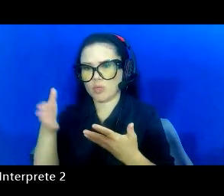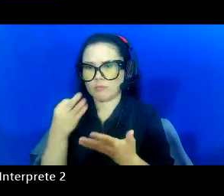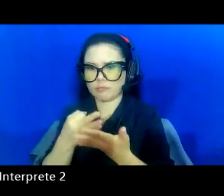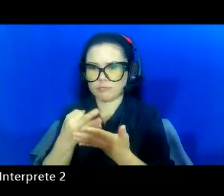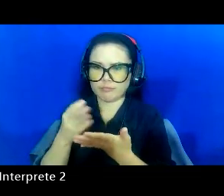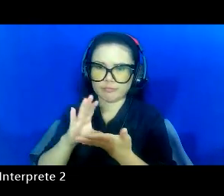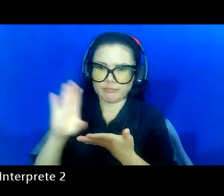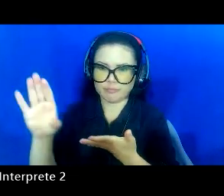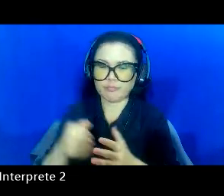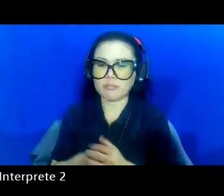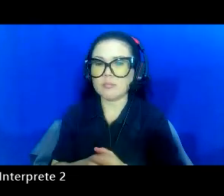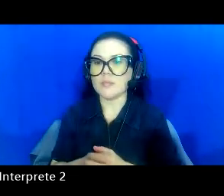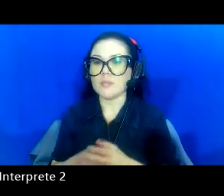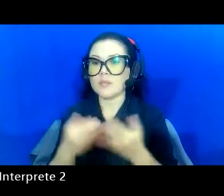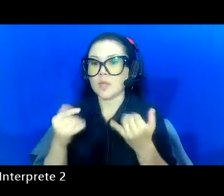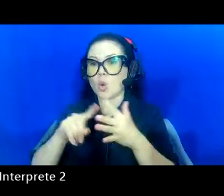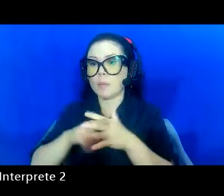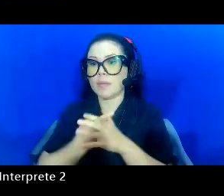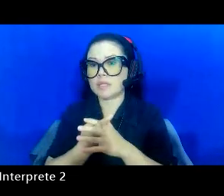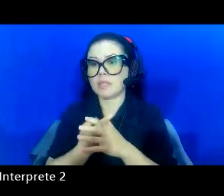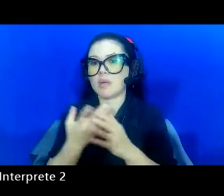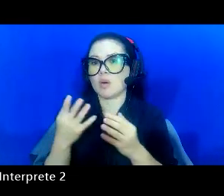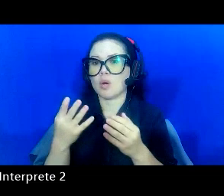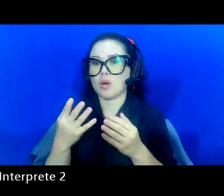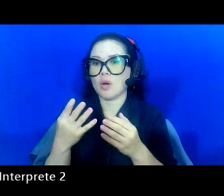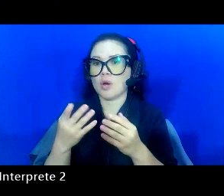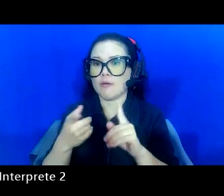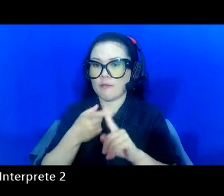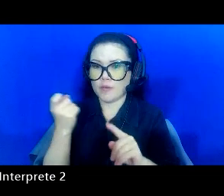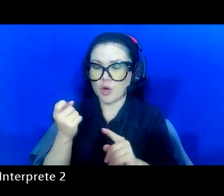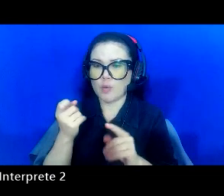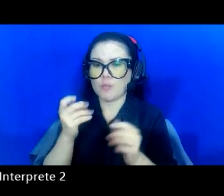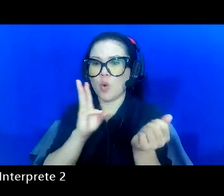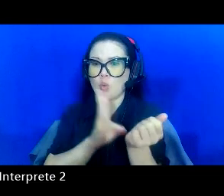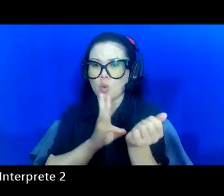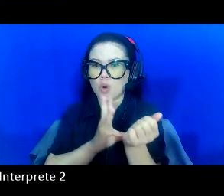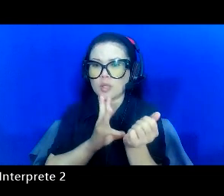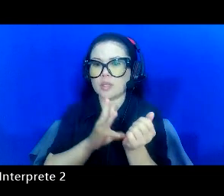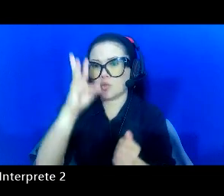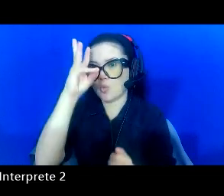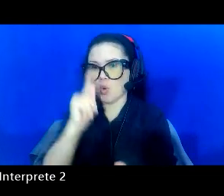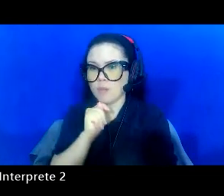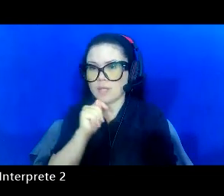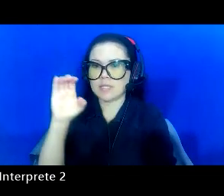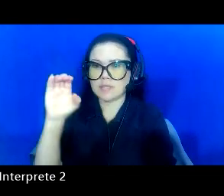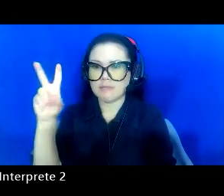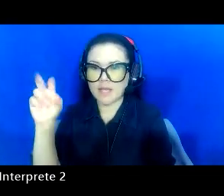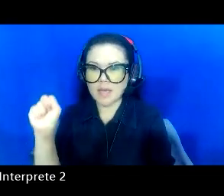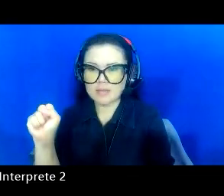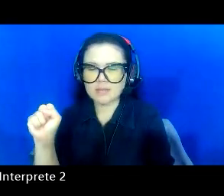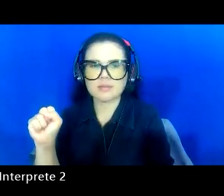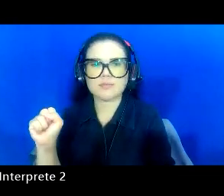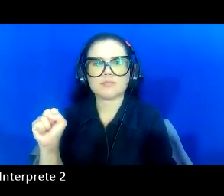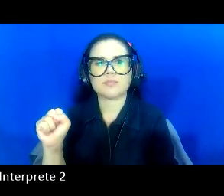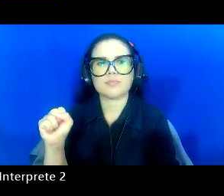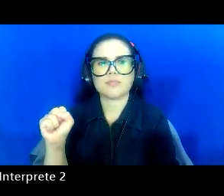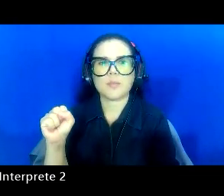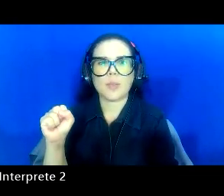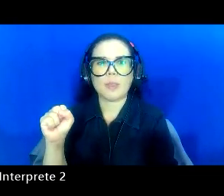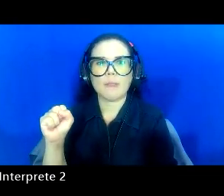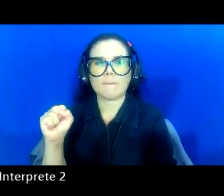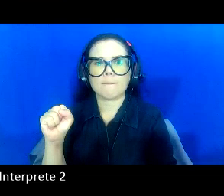pagos ya de dispensadoras como Walgreens, Walmart, CVS, Teva y Allergan, que son productoras también, Para